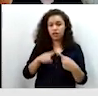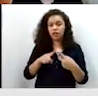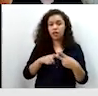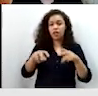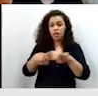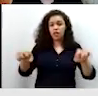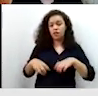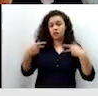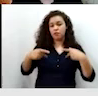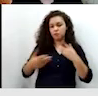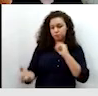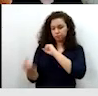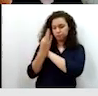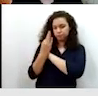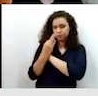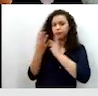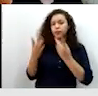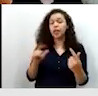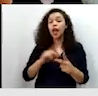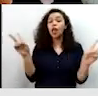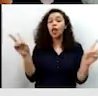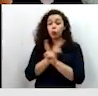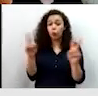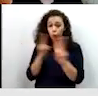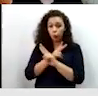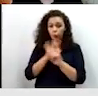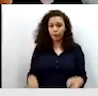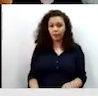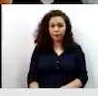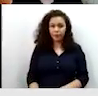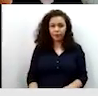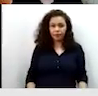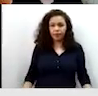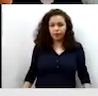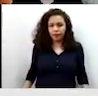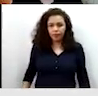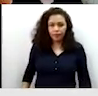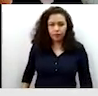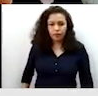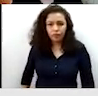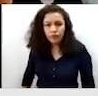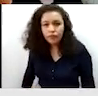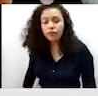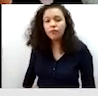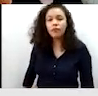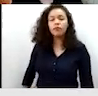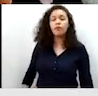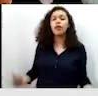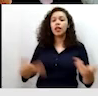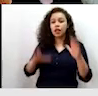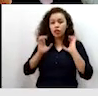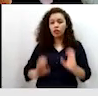protección personal, si tiene ventilación y si hay equipos de protección personal, como